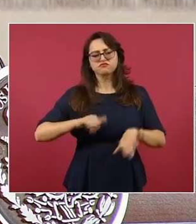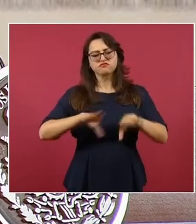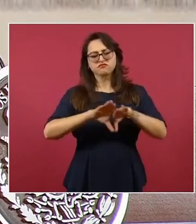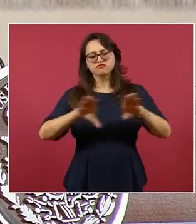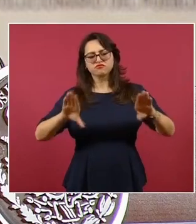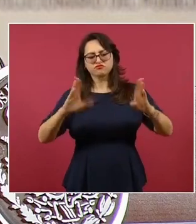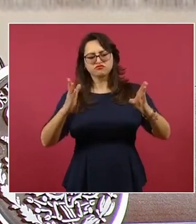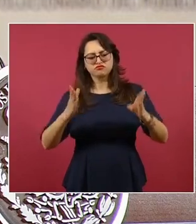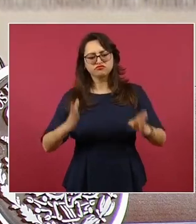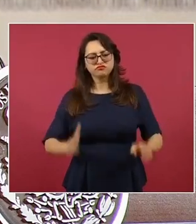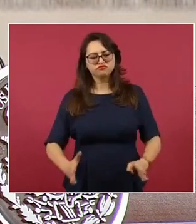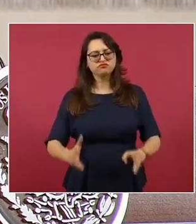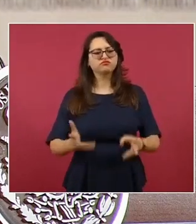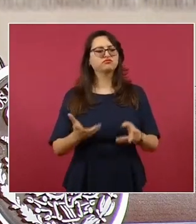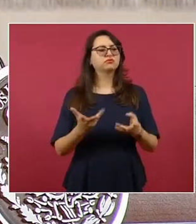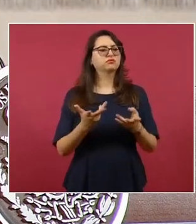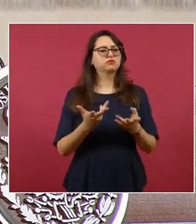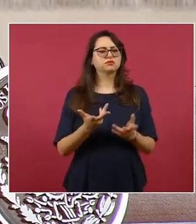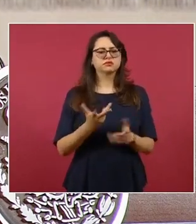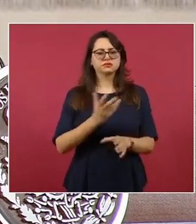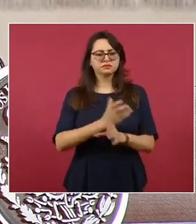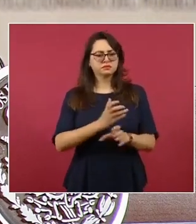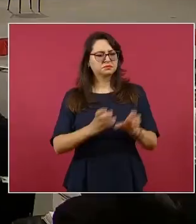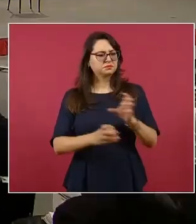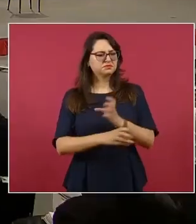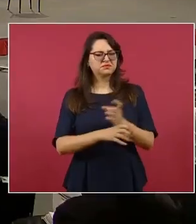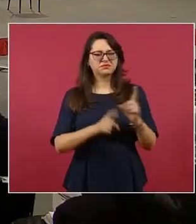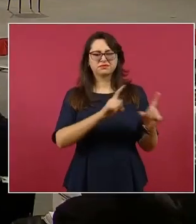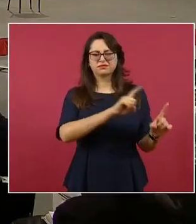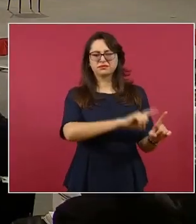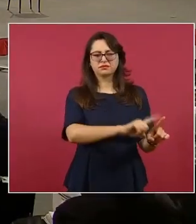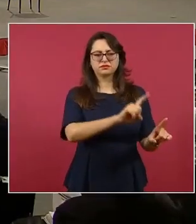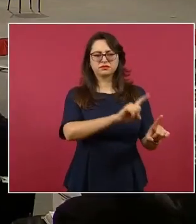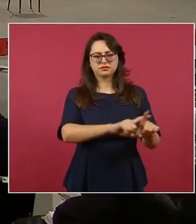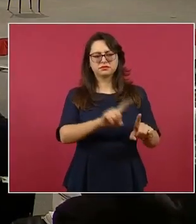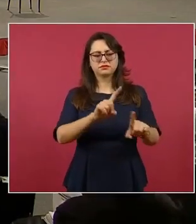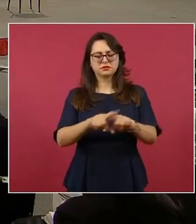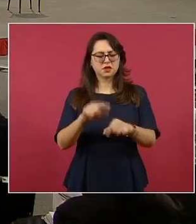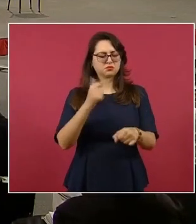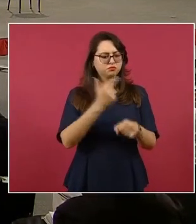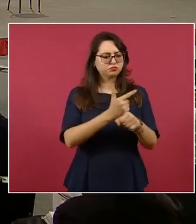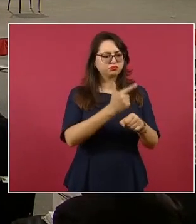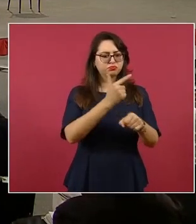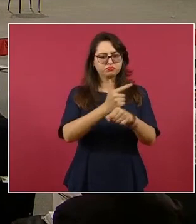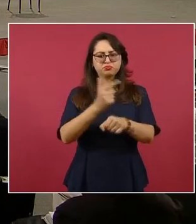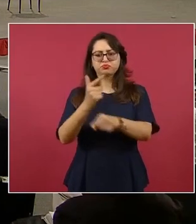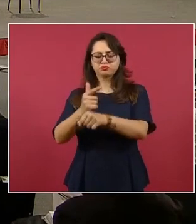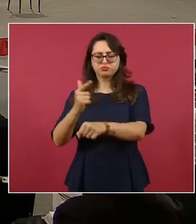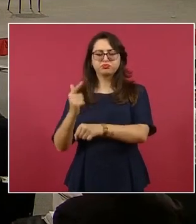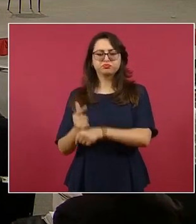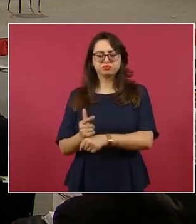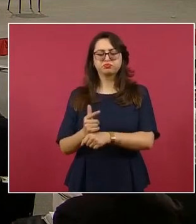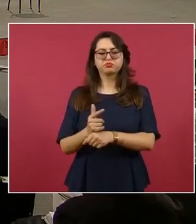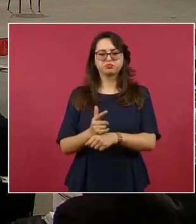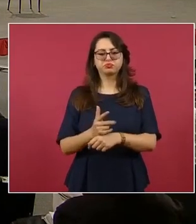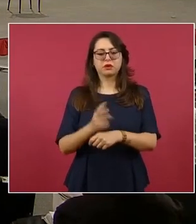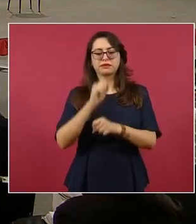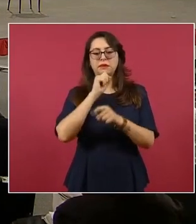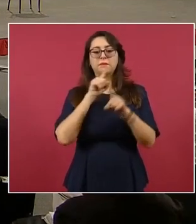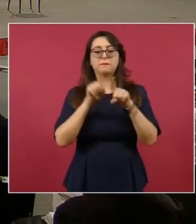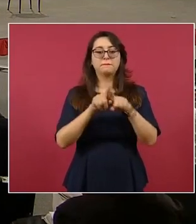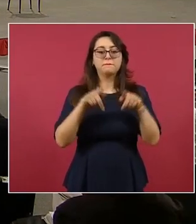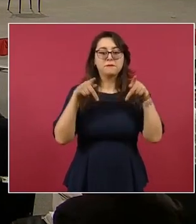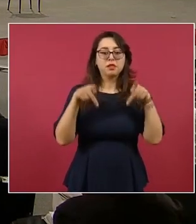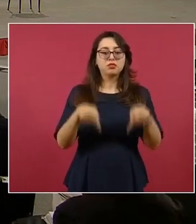y cualquier otra clase de estructuras como altares y enterramientos humanos.